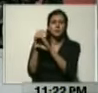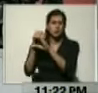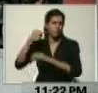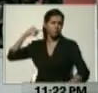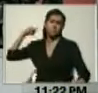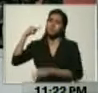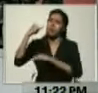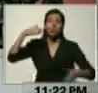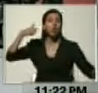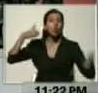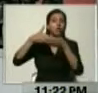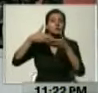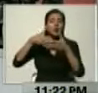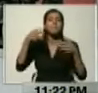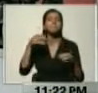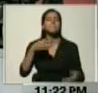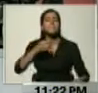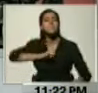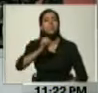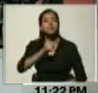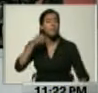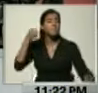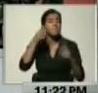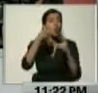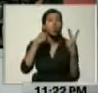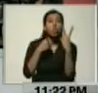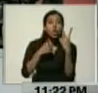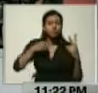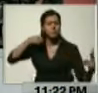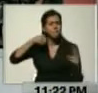velocidad contra un grupo de policías y asesinar a 2.